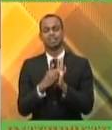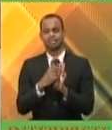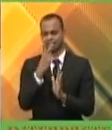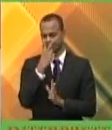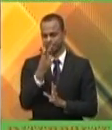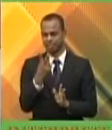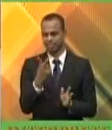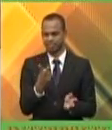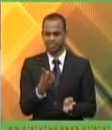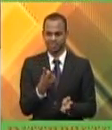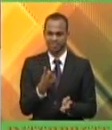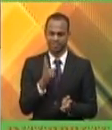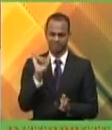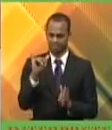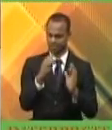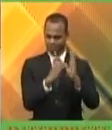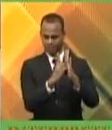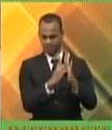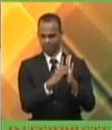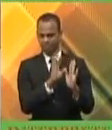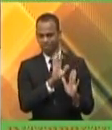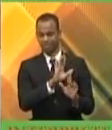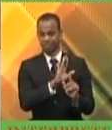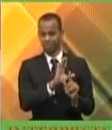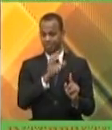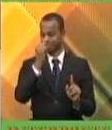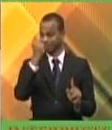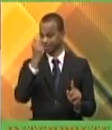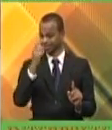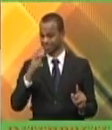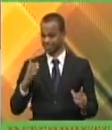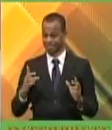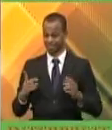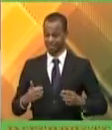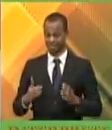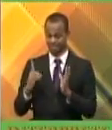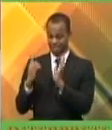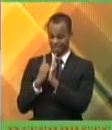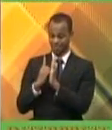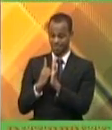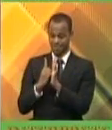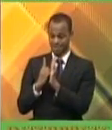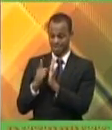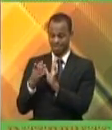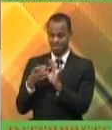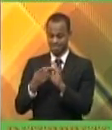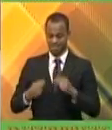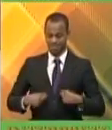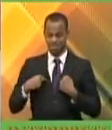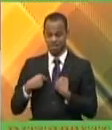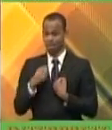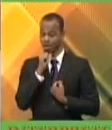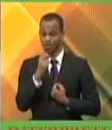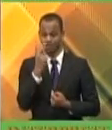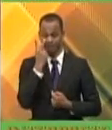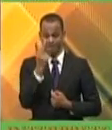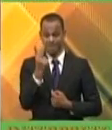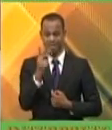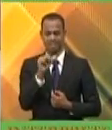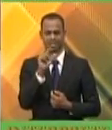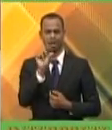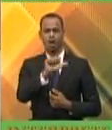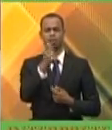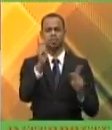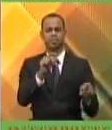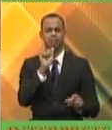tienen esa discapacidad exclusiva pero tener la discapacidad de humanidad de no ver el dolor